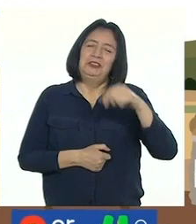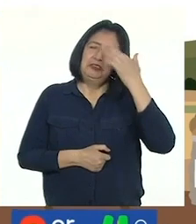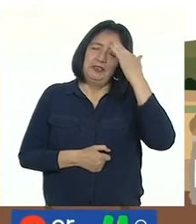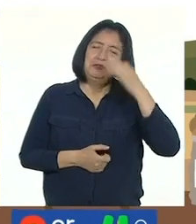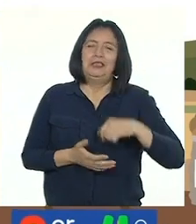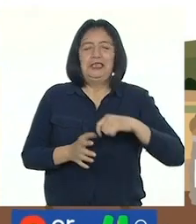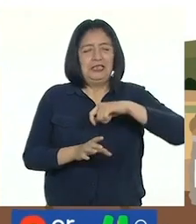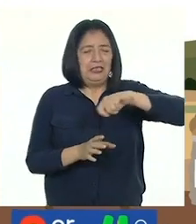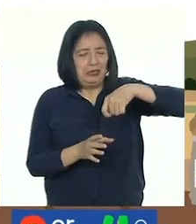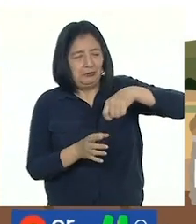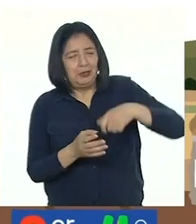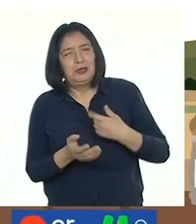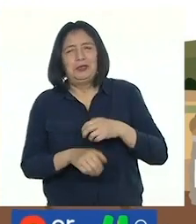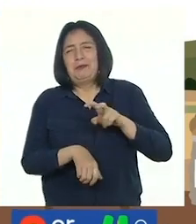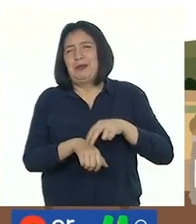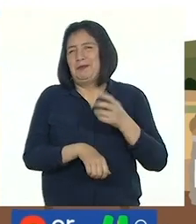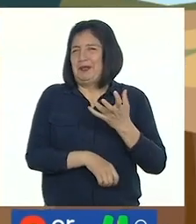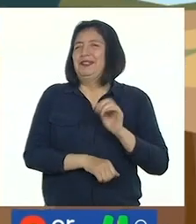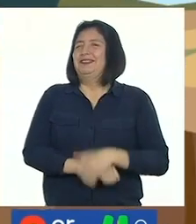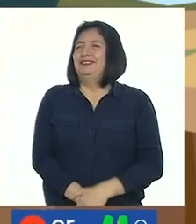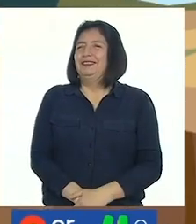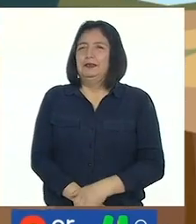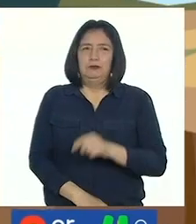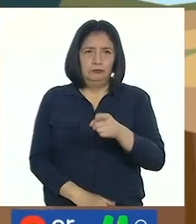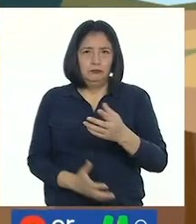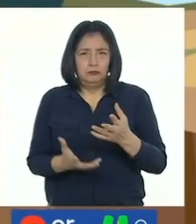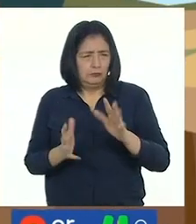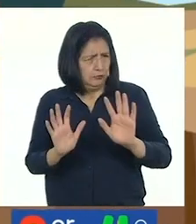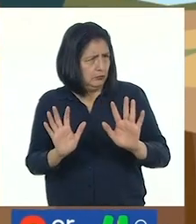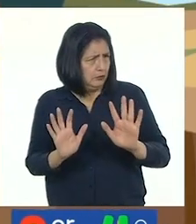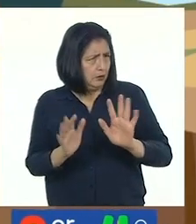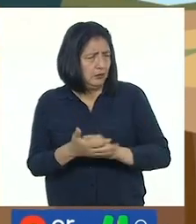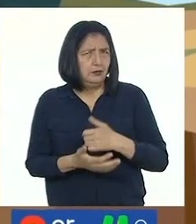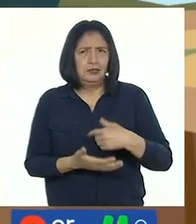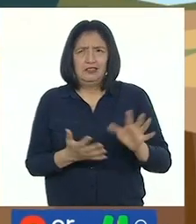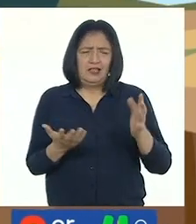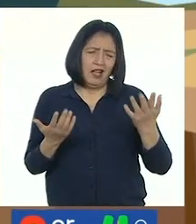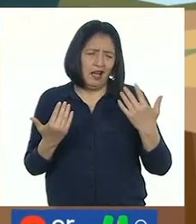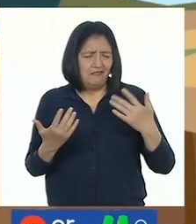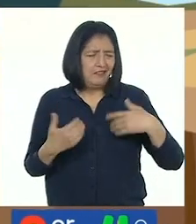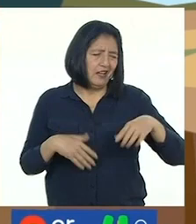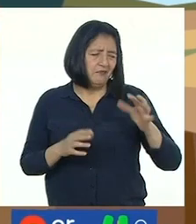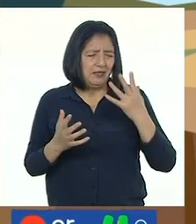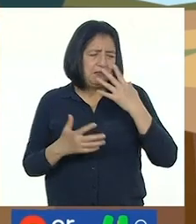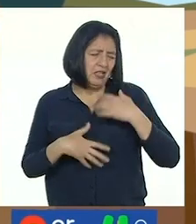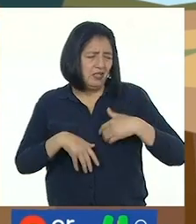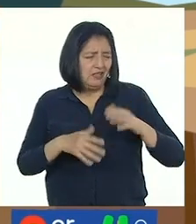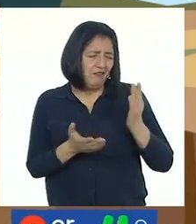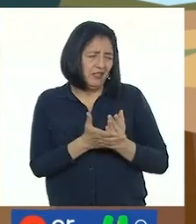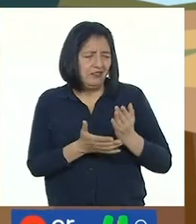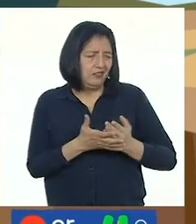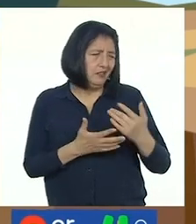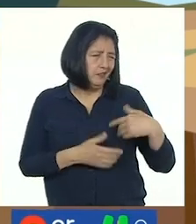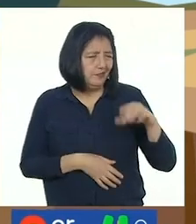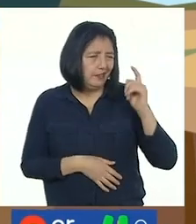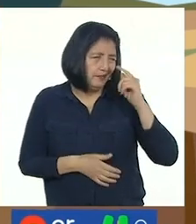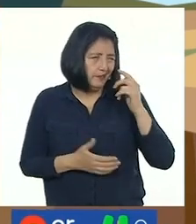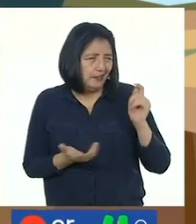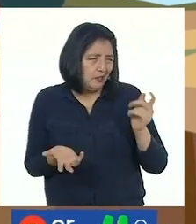los platillos a base de papa. ¿Quieres dejar de ser tan así? Me molestas, Tito,